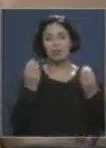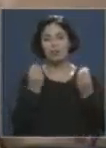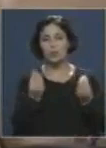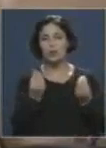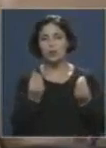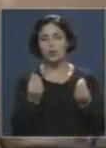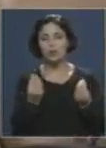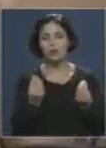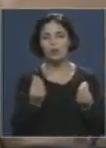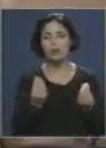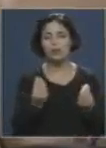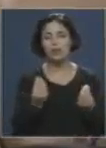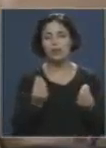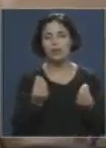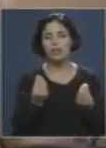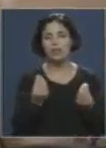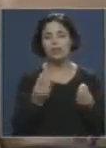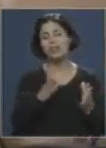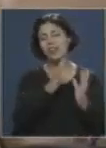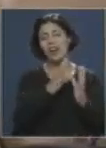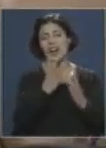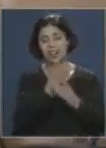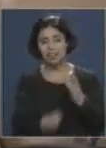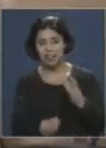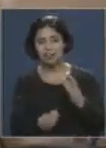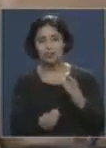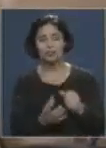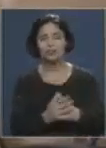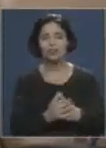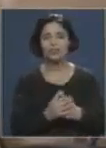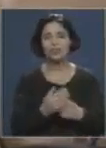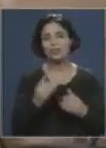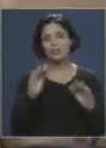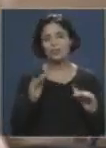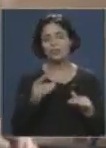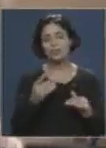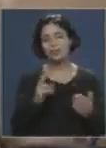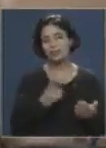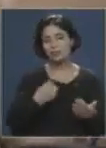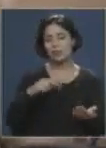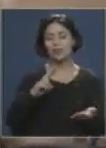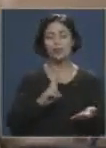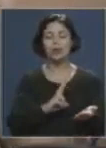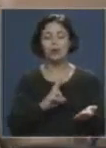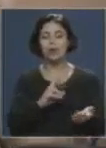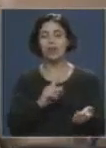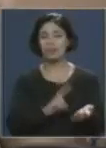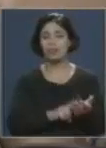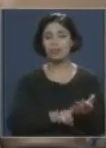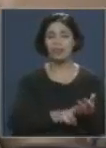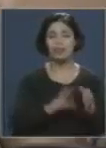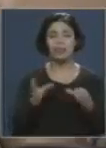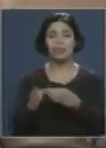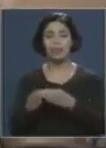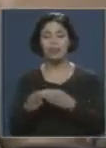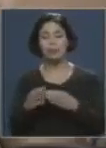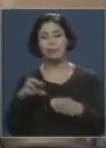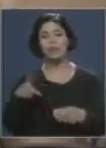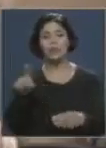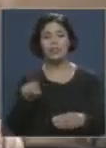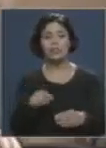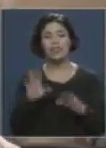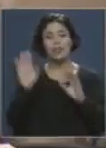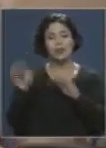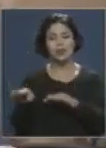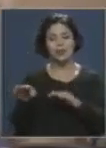expedito para poder irlas erradicando. Así que, presidente, por cierto, nuestra bancada, el Partido Socialista, va a votar a favor de este proyecto que